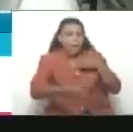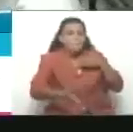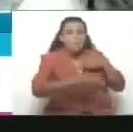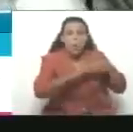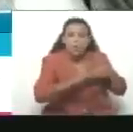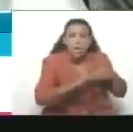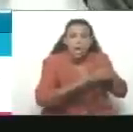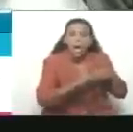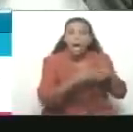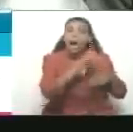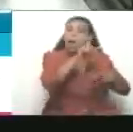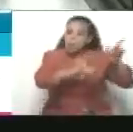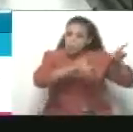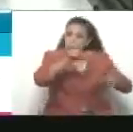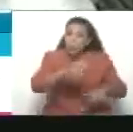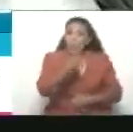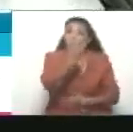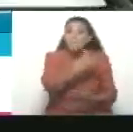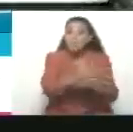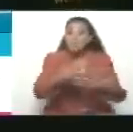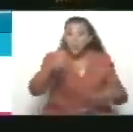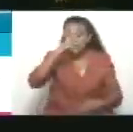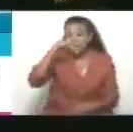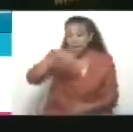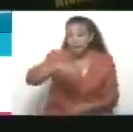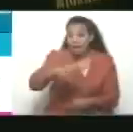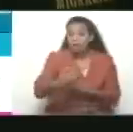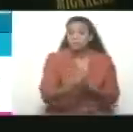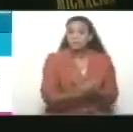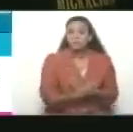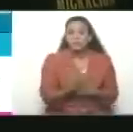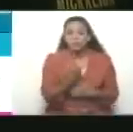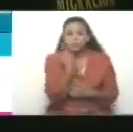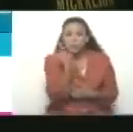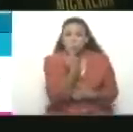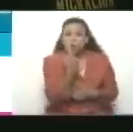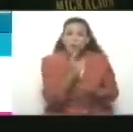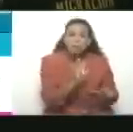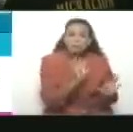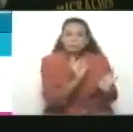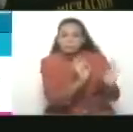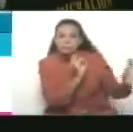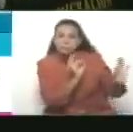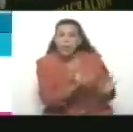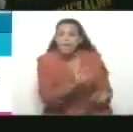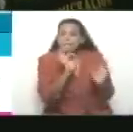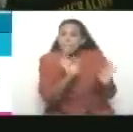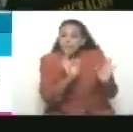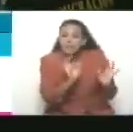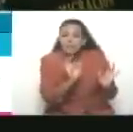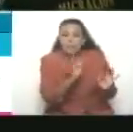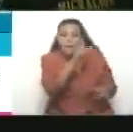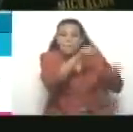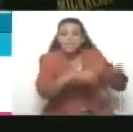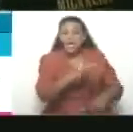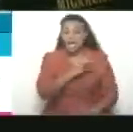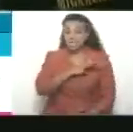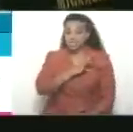ya han regresado a Venezuela casi un millón sobre todo los que estaban en